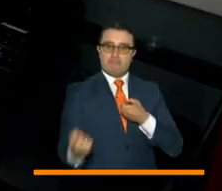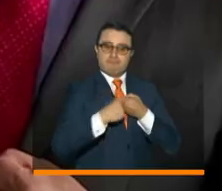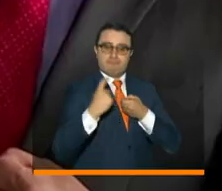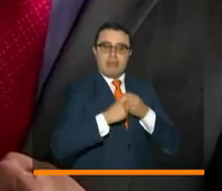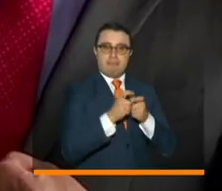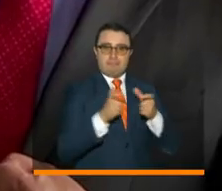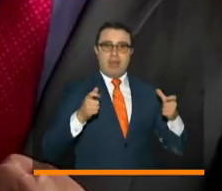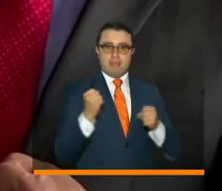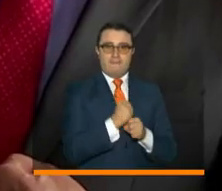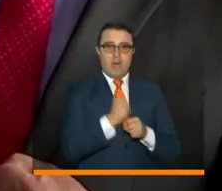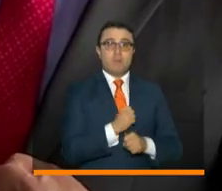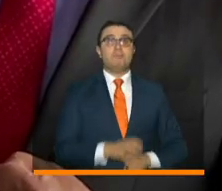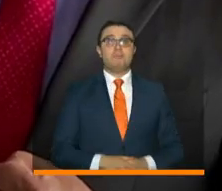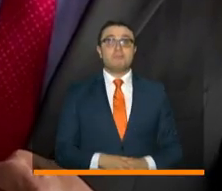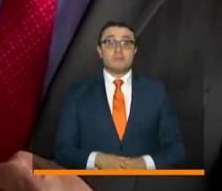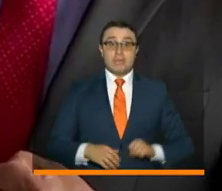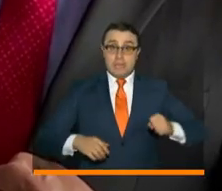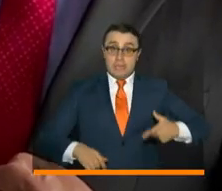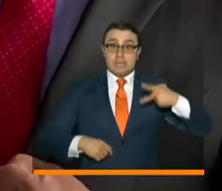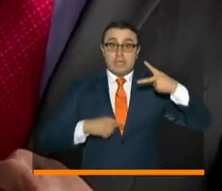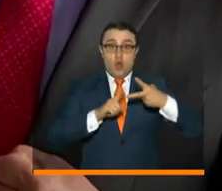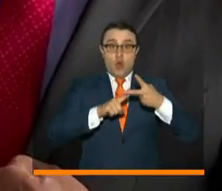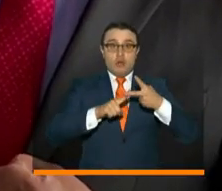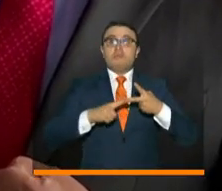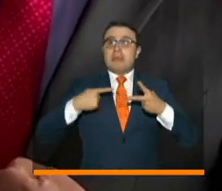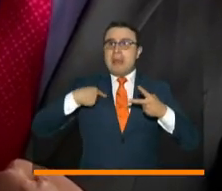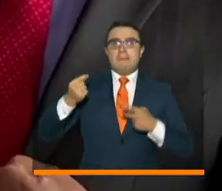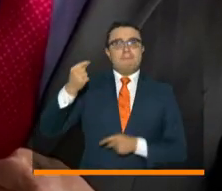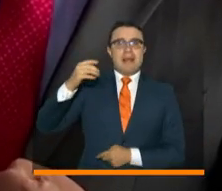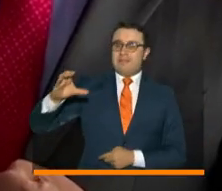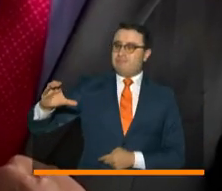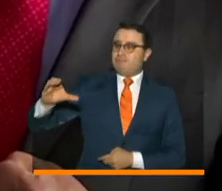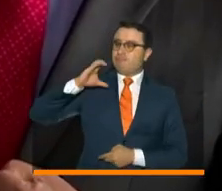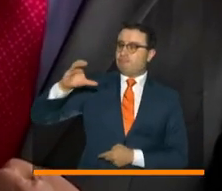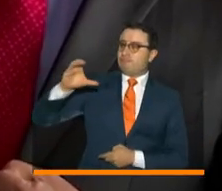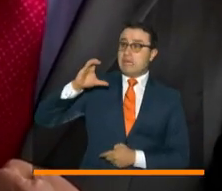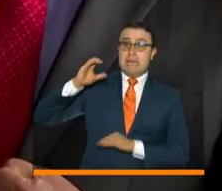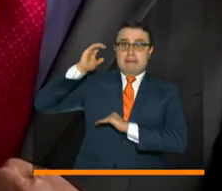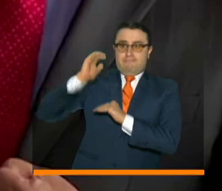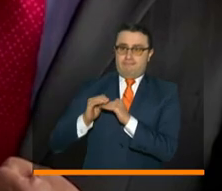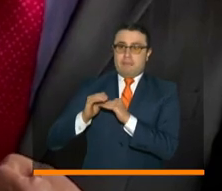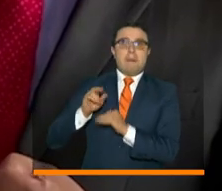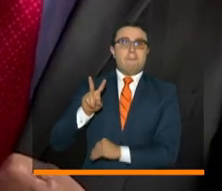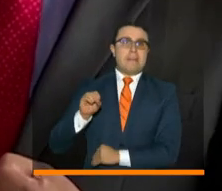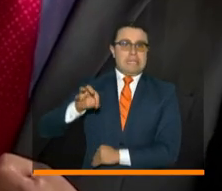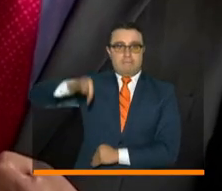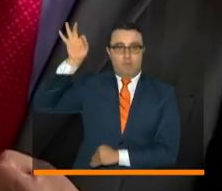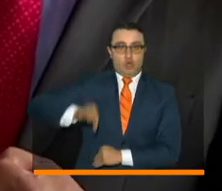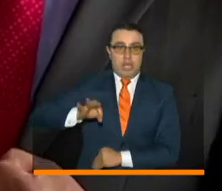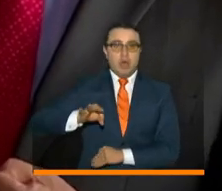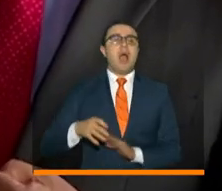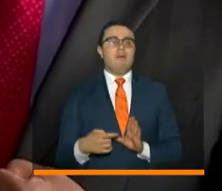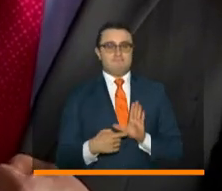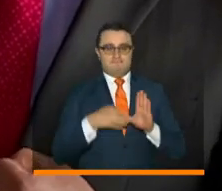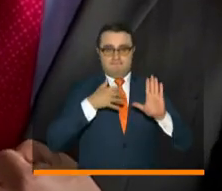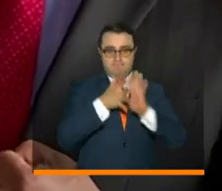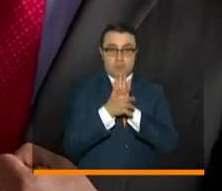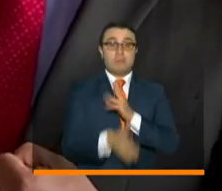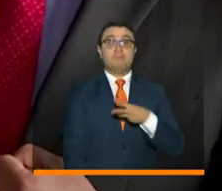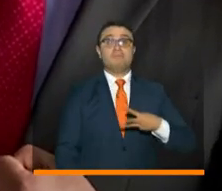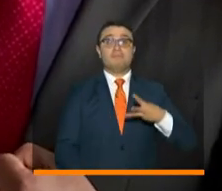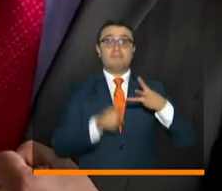Segundo, demostrar que los ingresos disminuyeron por lo menos en un 20%. Tercero, diligenciar